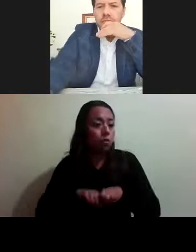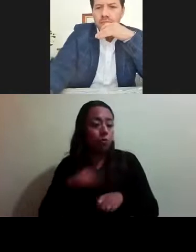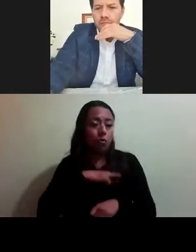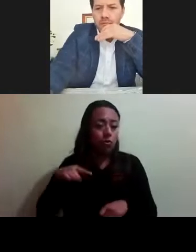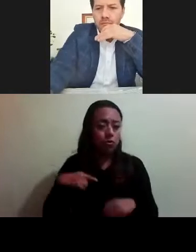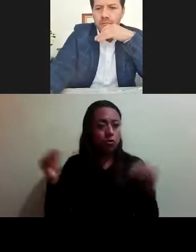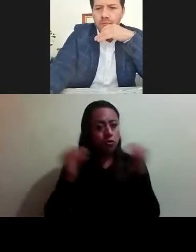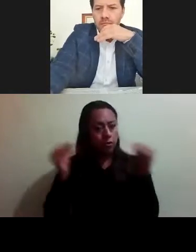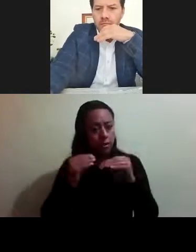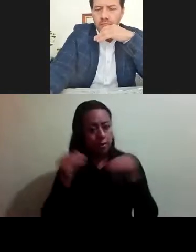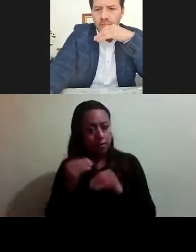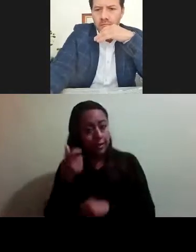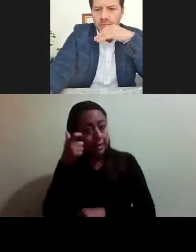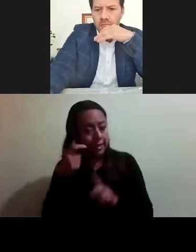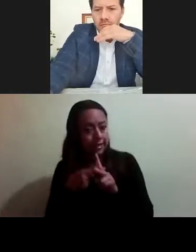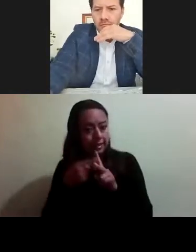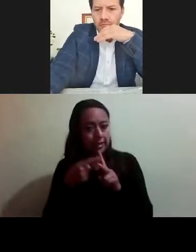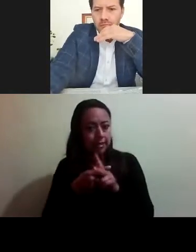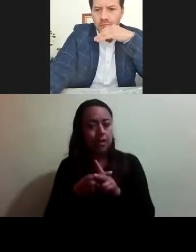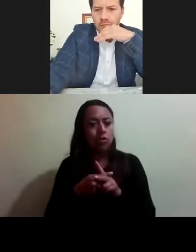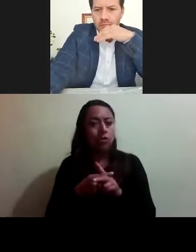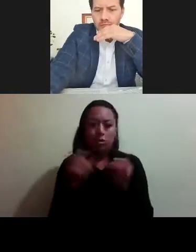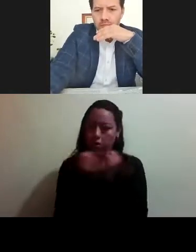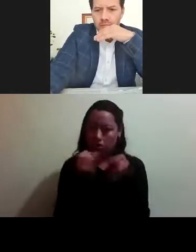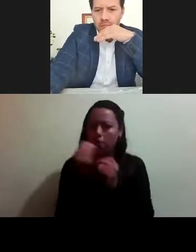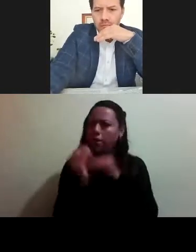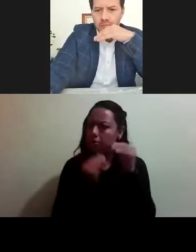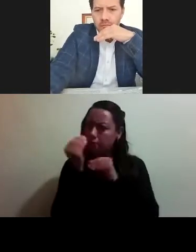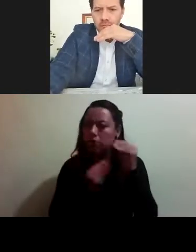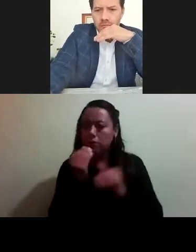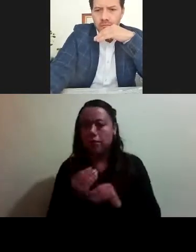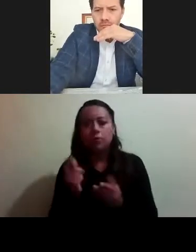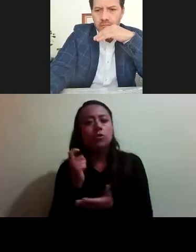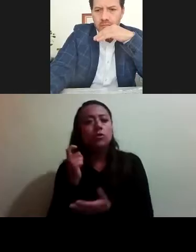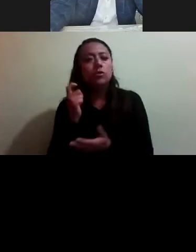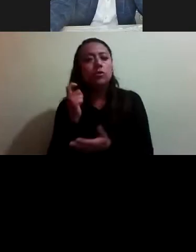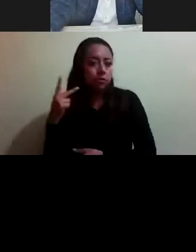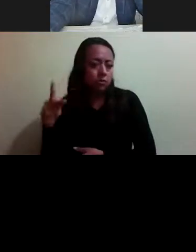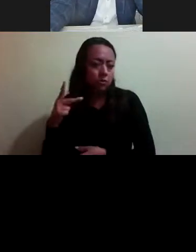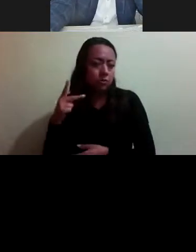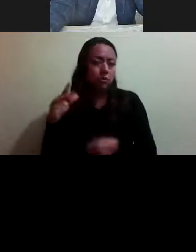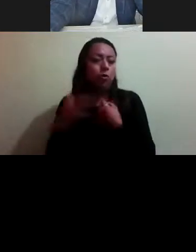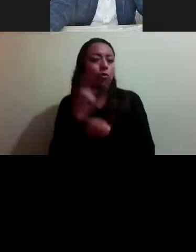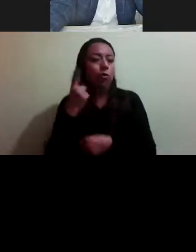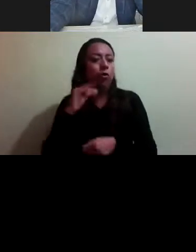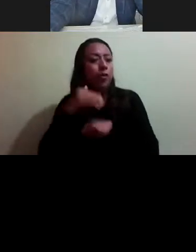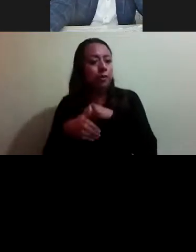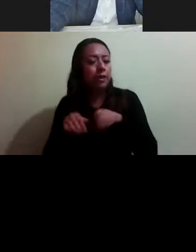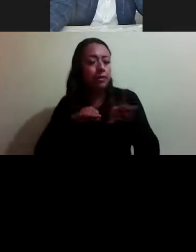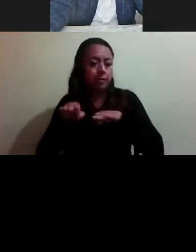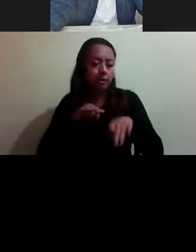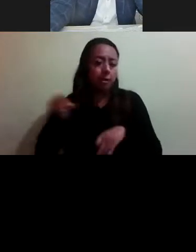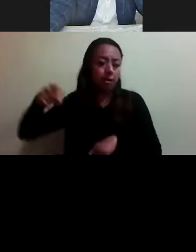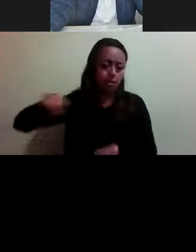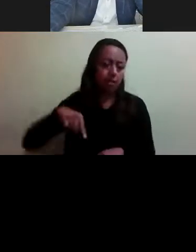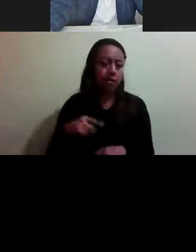presupuesto las liquidaciones de los trabajadores y no dejarlos sin protección social. Ya una vez teniendo eso, nosotros le podemos decir a